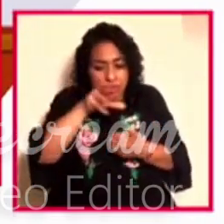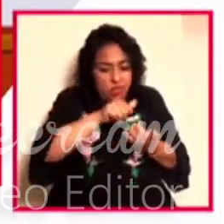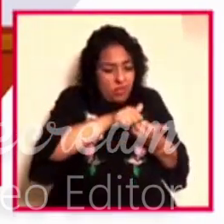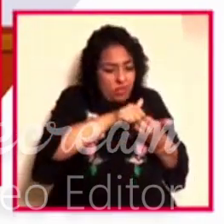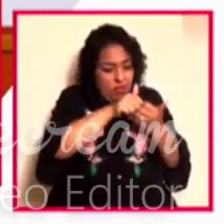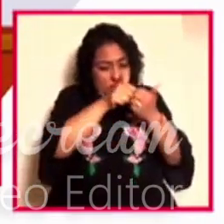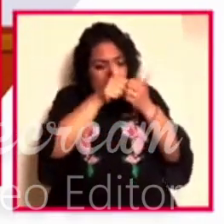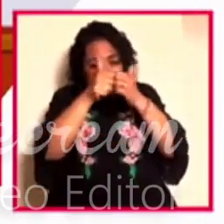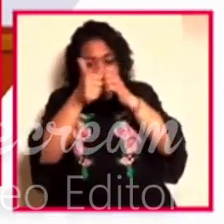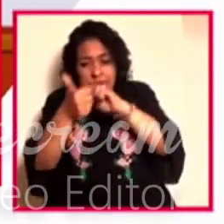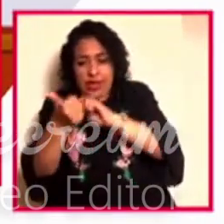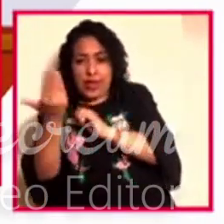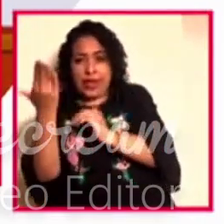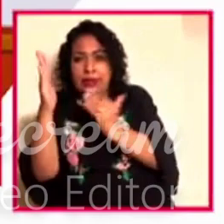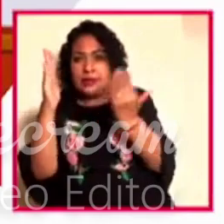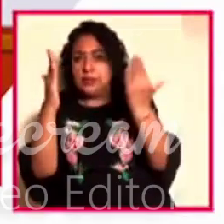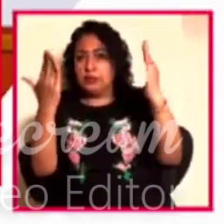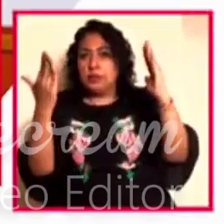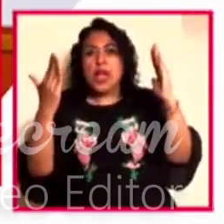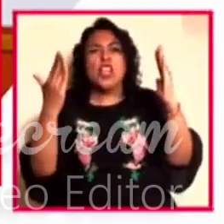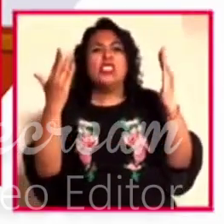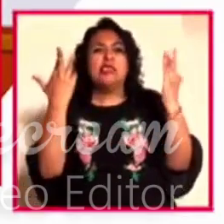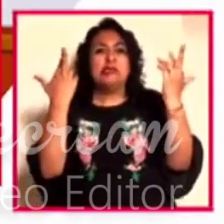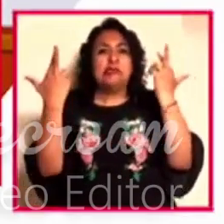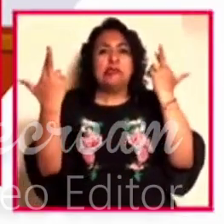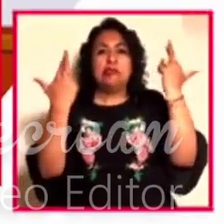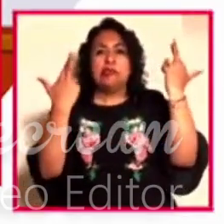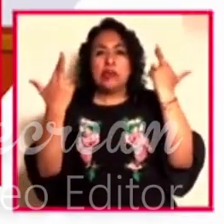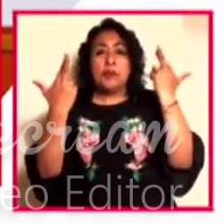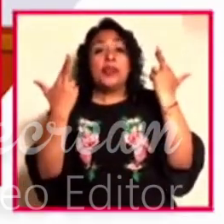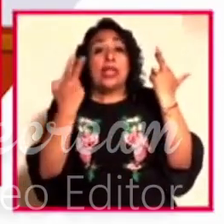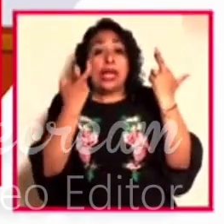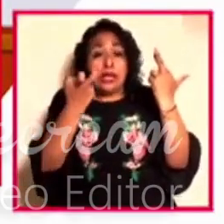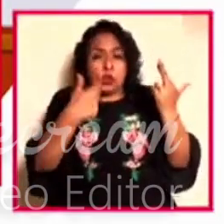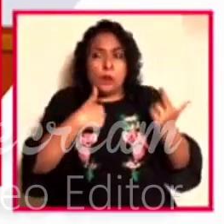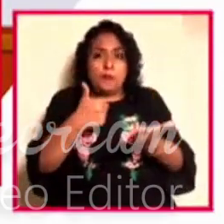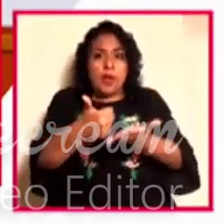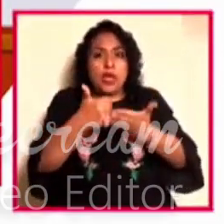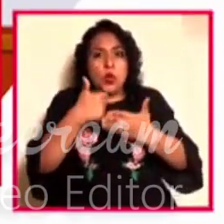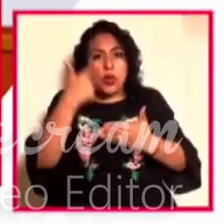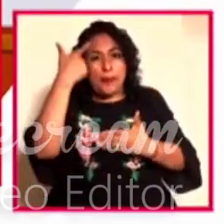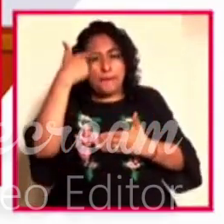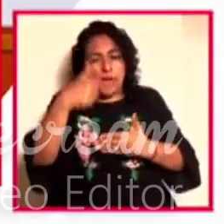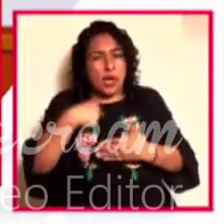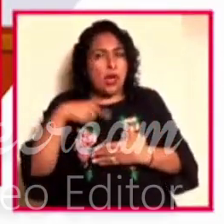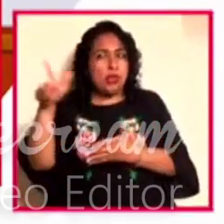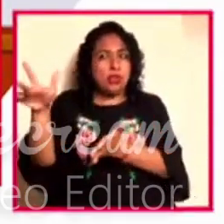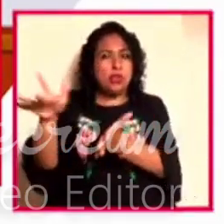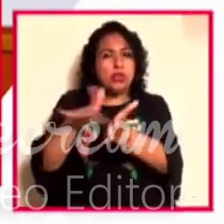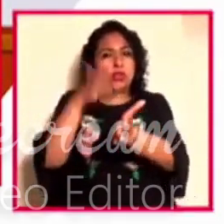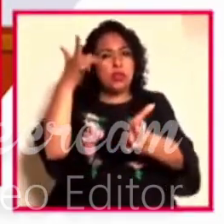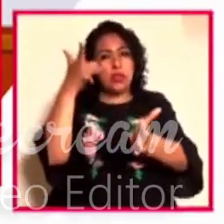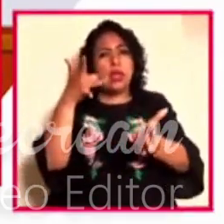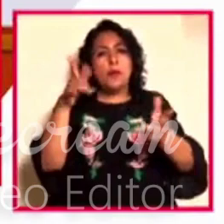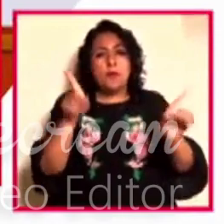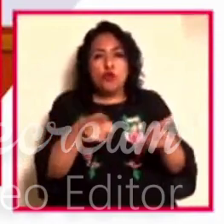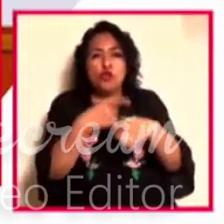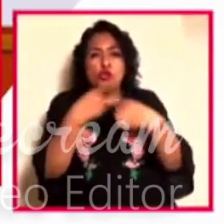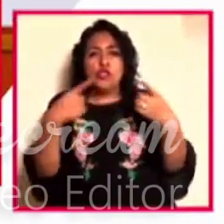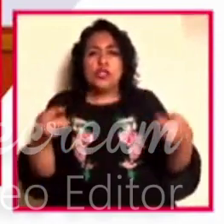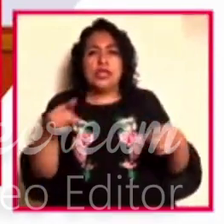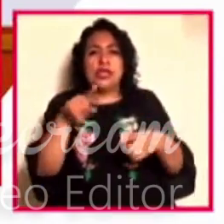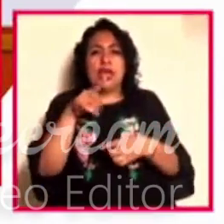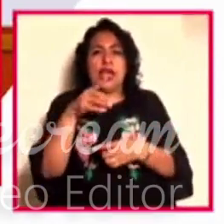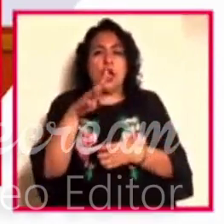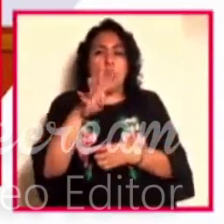sus espejos en sonidos. Esa idea me sirvió para escribir un cuarteto de cuerdas que se llama Reflejos de la